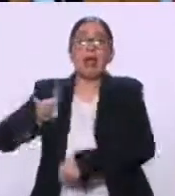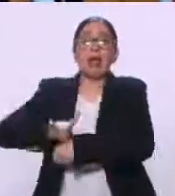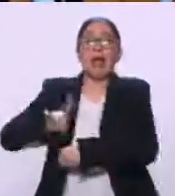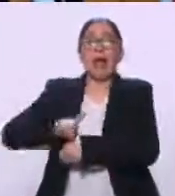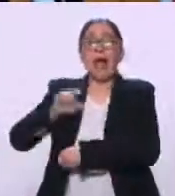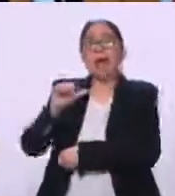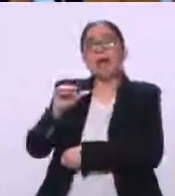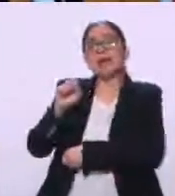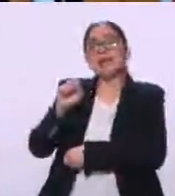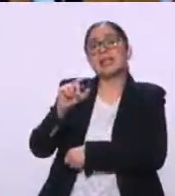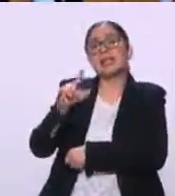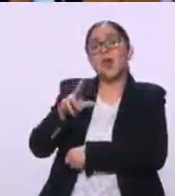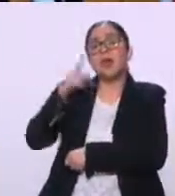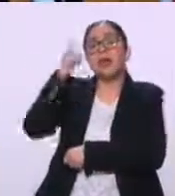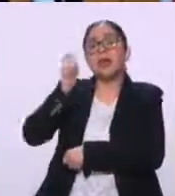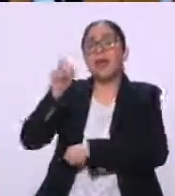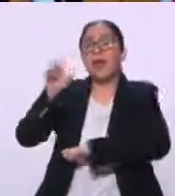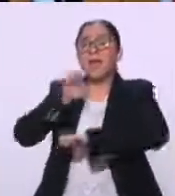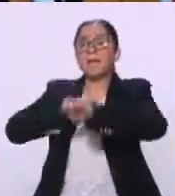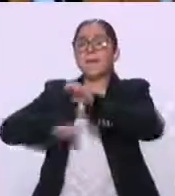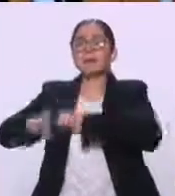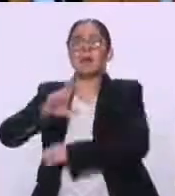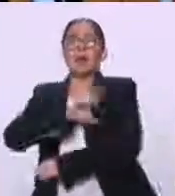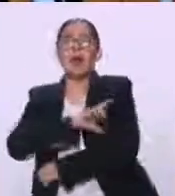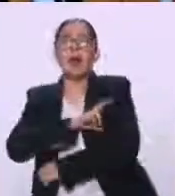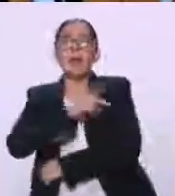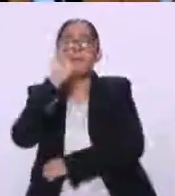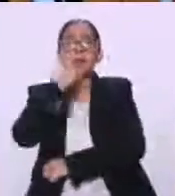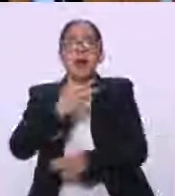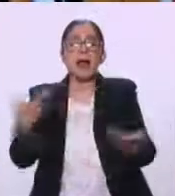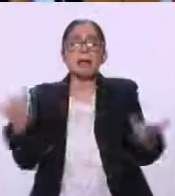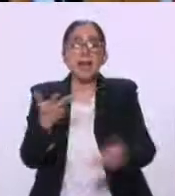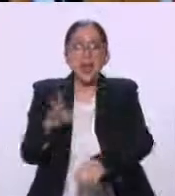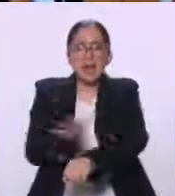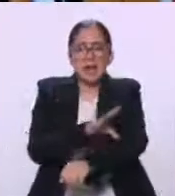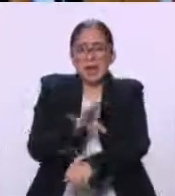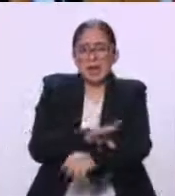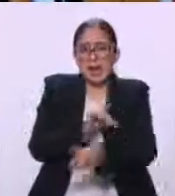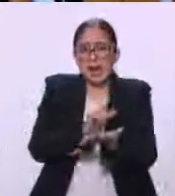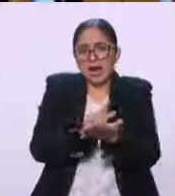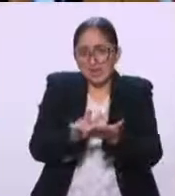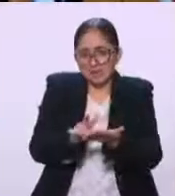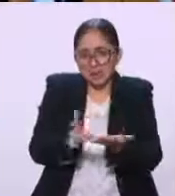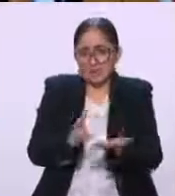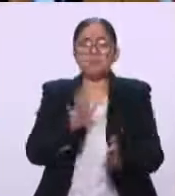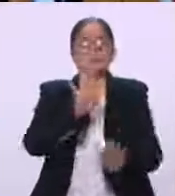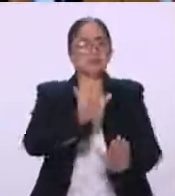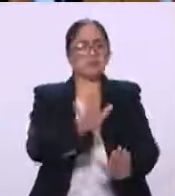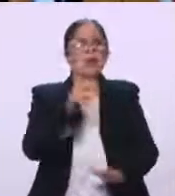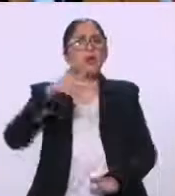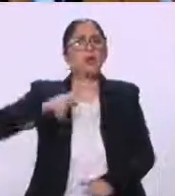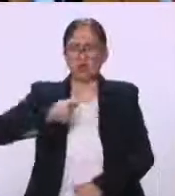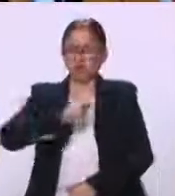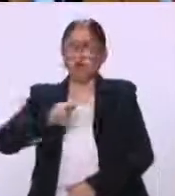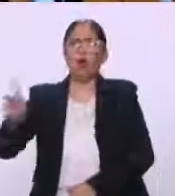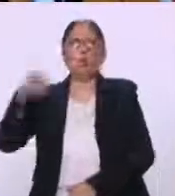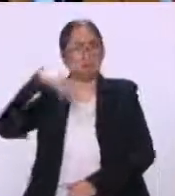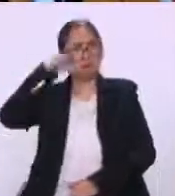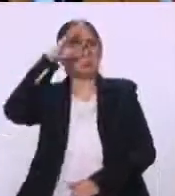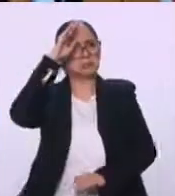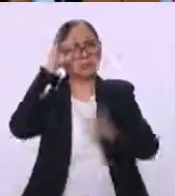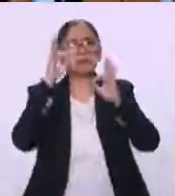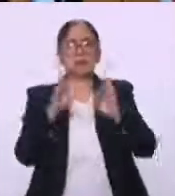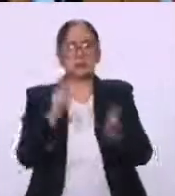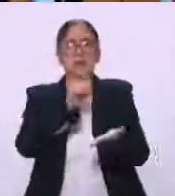para energías limpias. Todos estamos a favor de las energías limpias. Hay que tomar en cuenta que existe